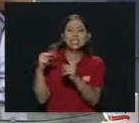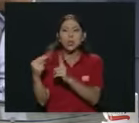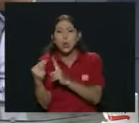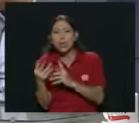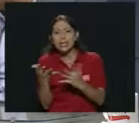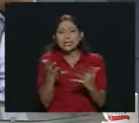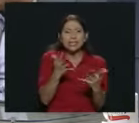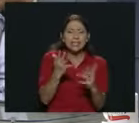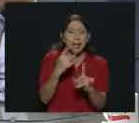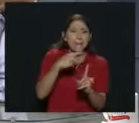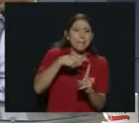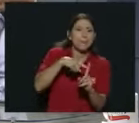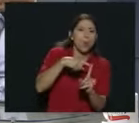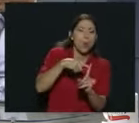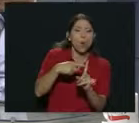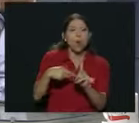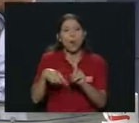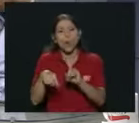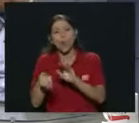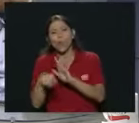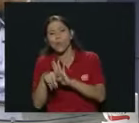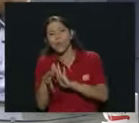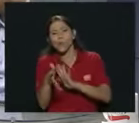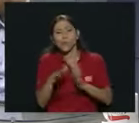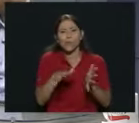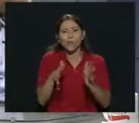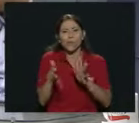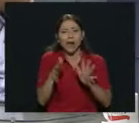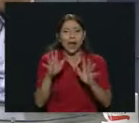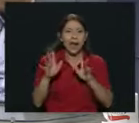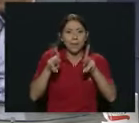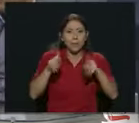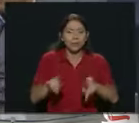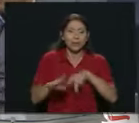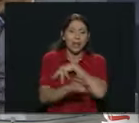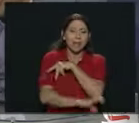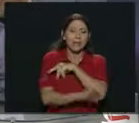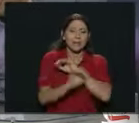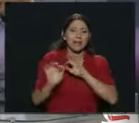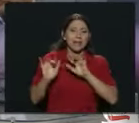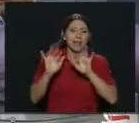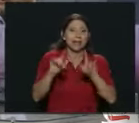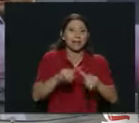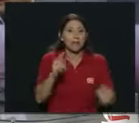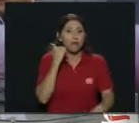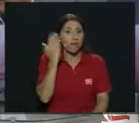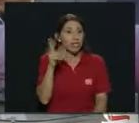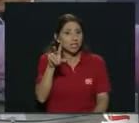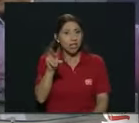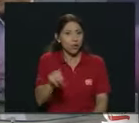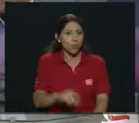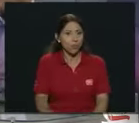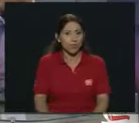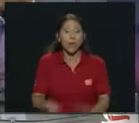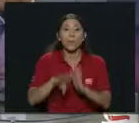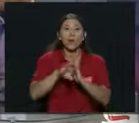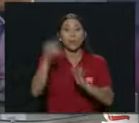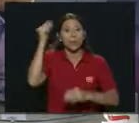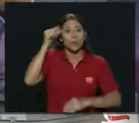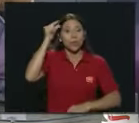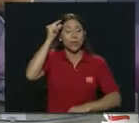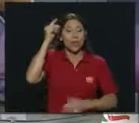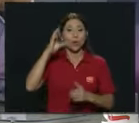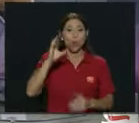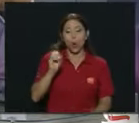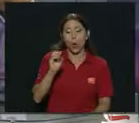al migrante antes, pero nunca ha sido fácil. Por ejemplo, durante la administración Obama se